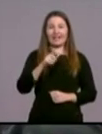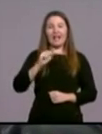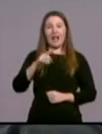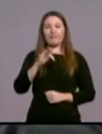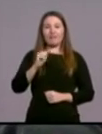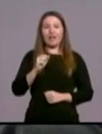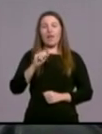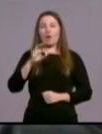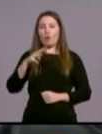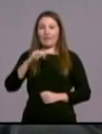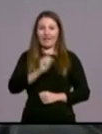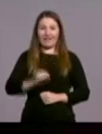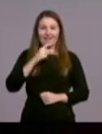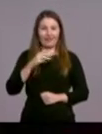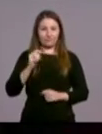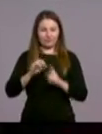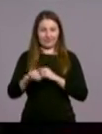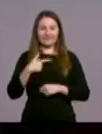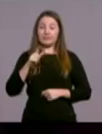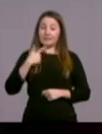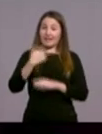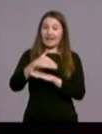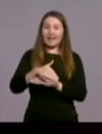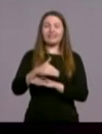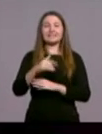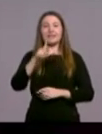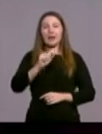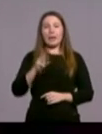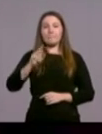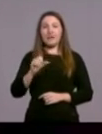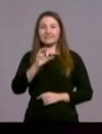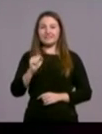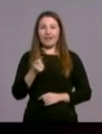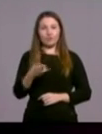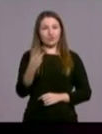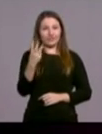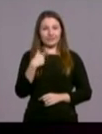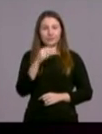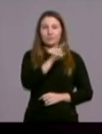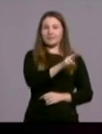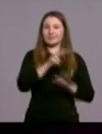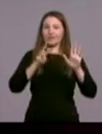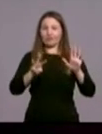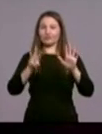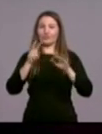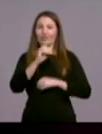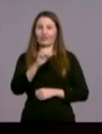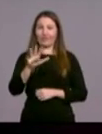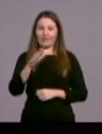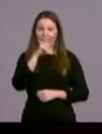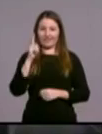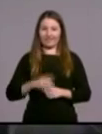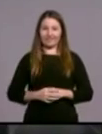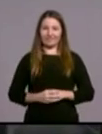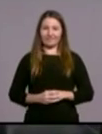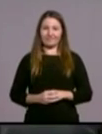dirección postal calle la pasa número 3 y 80 05 de mayo muda escena con la nación